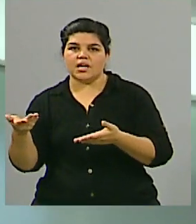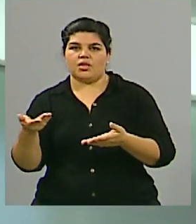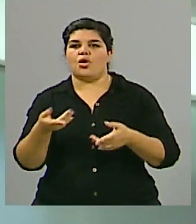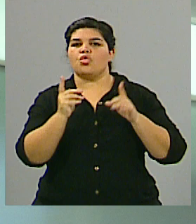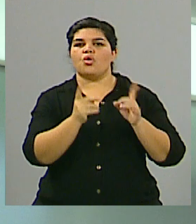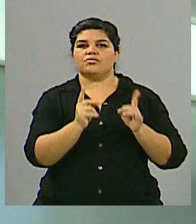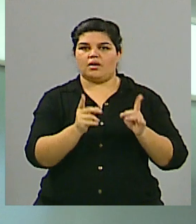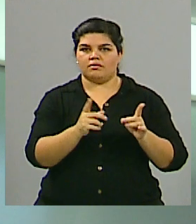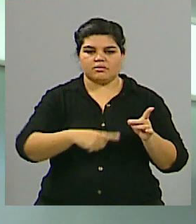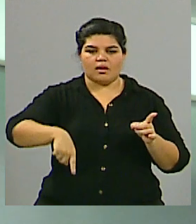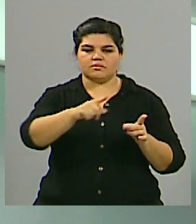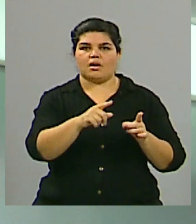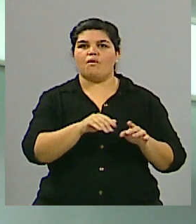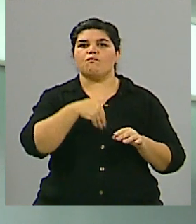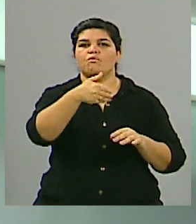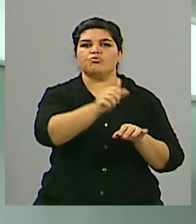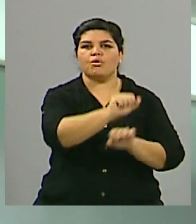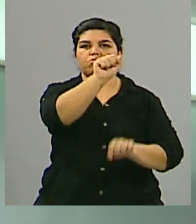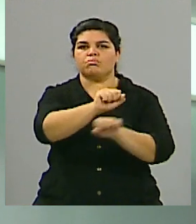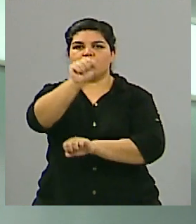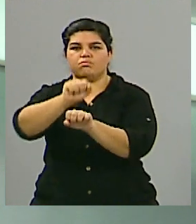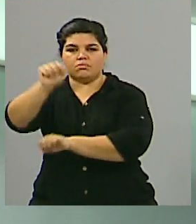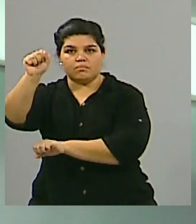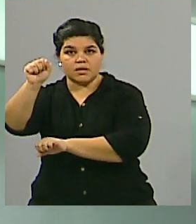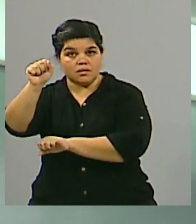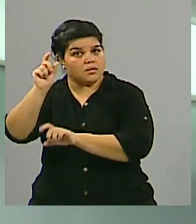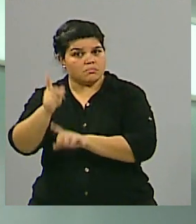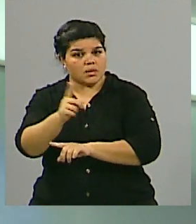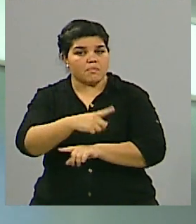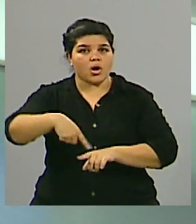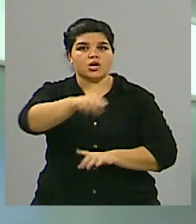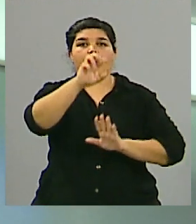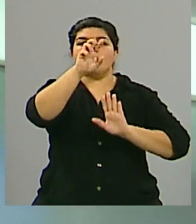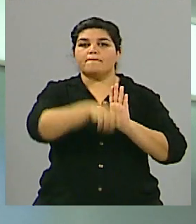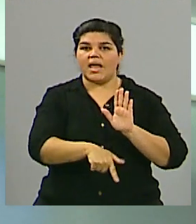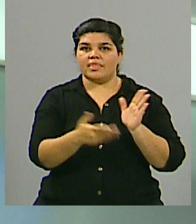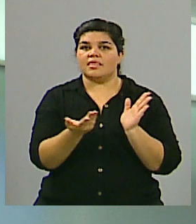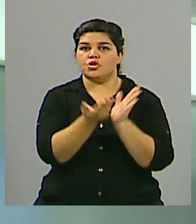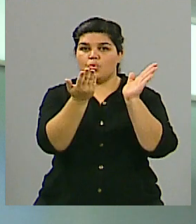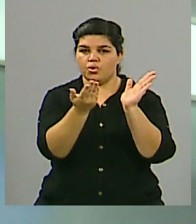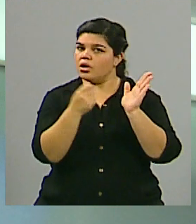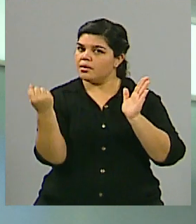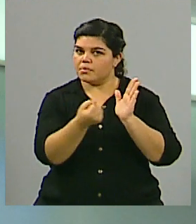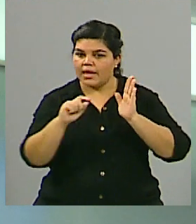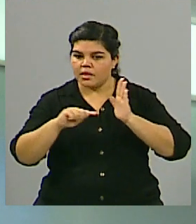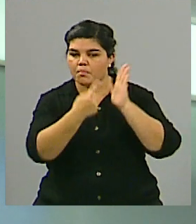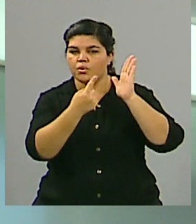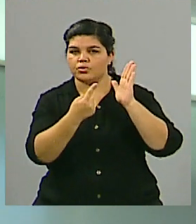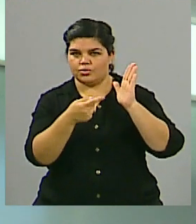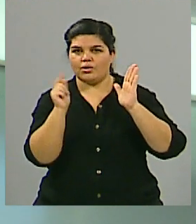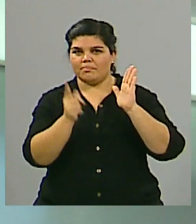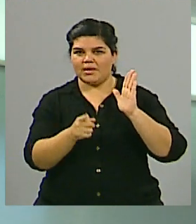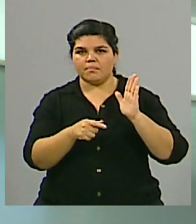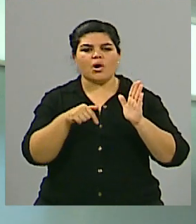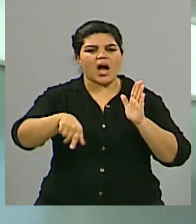y entonces aparecen también muy fuerte en la actualización de planes de estudios estos ejes, ¿no? Porque también tenemos que preparar a un